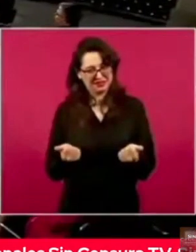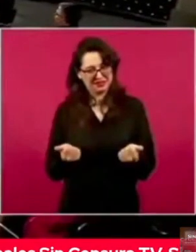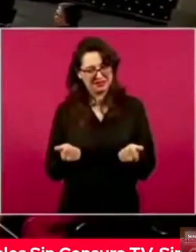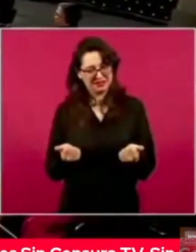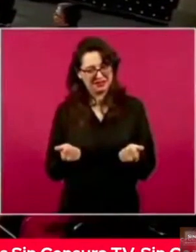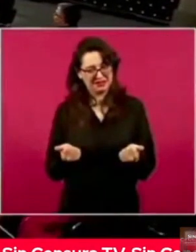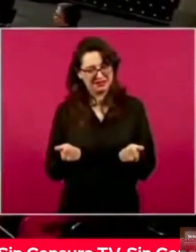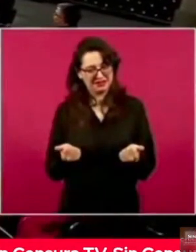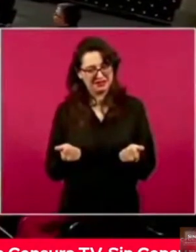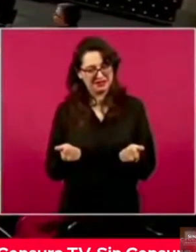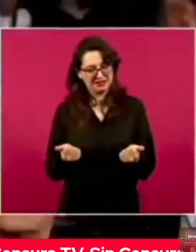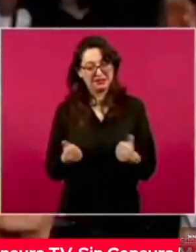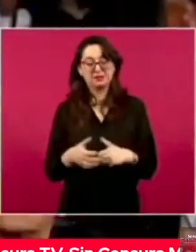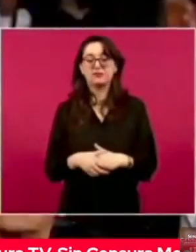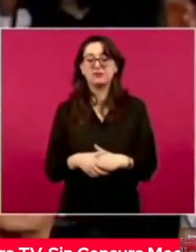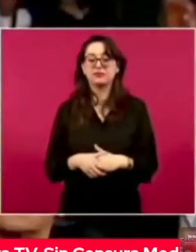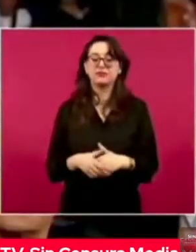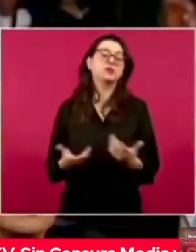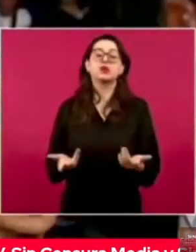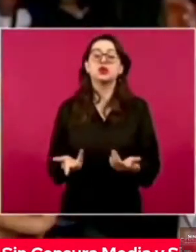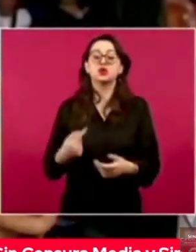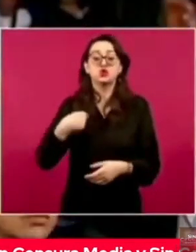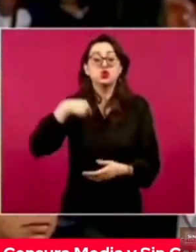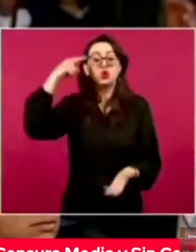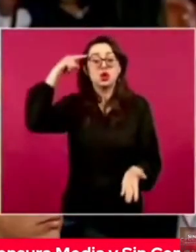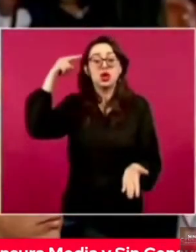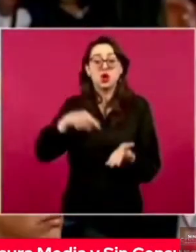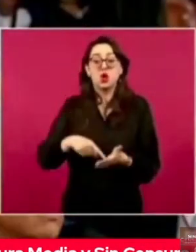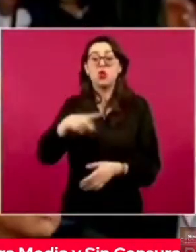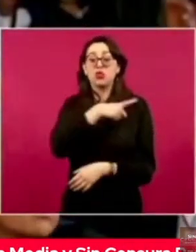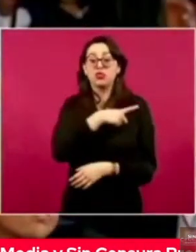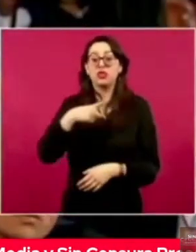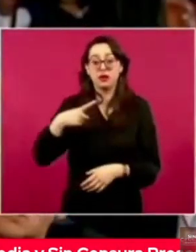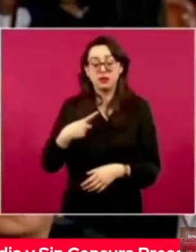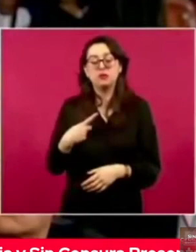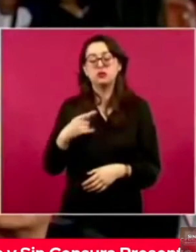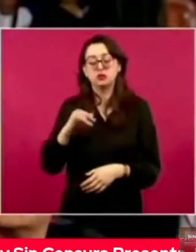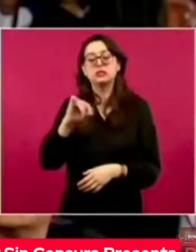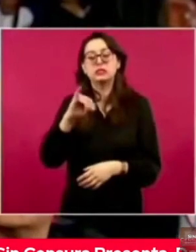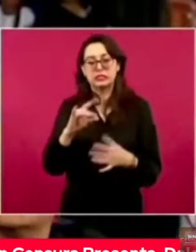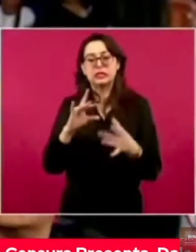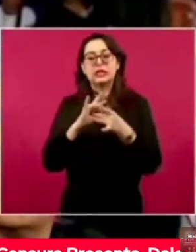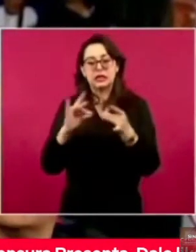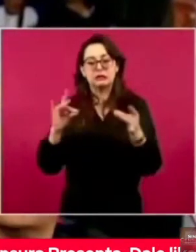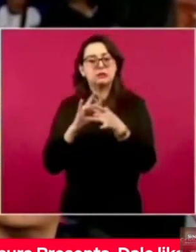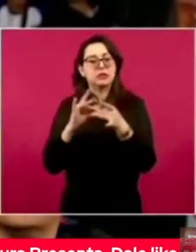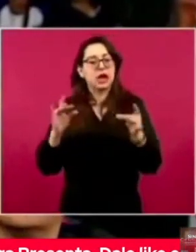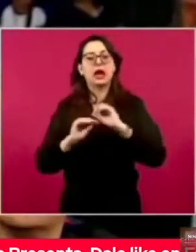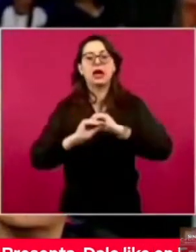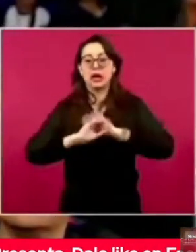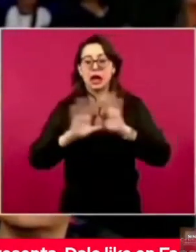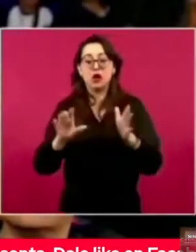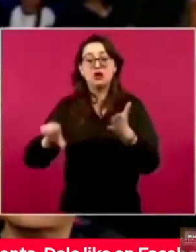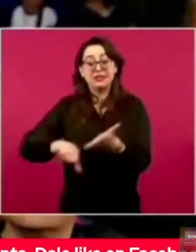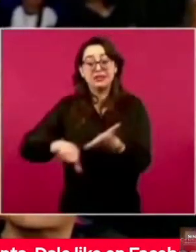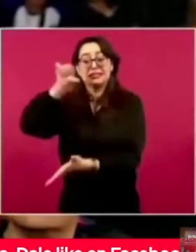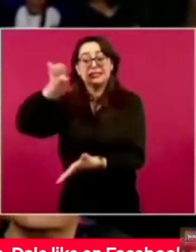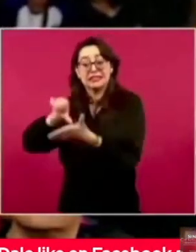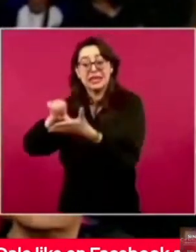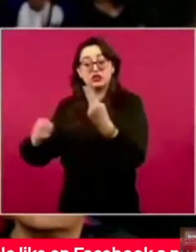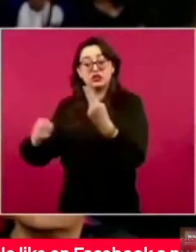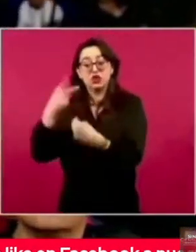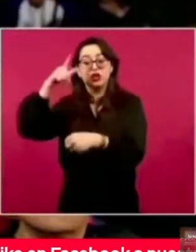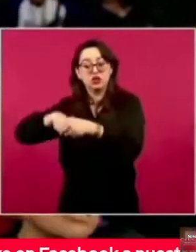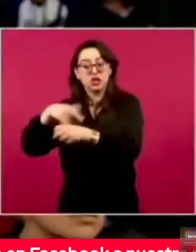Creo que vale la pena insistir mucho en que son dos cosas distintas. Uno es el Centro Nacional de Inteligencia, es un organismo civil.